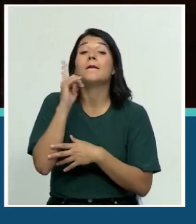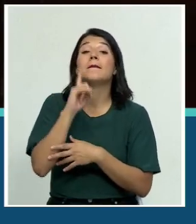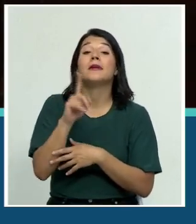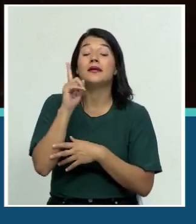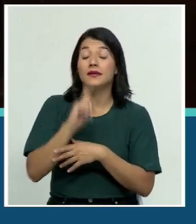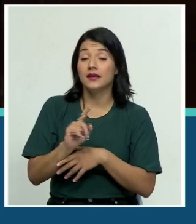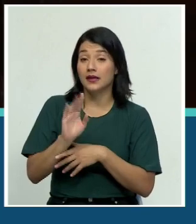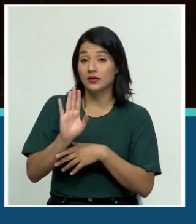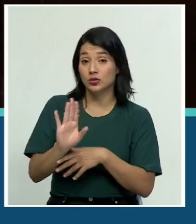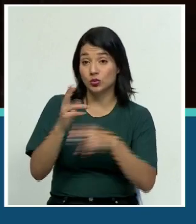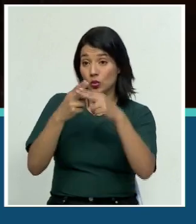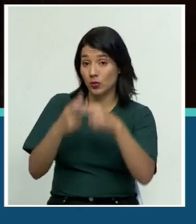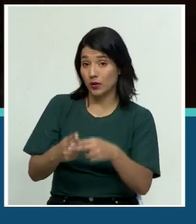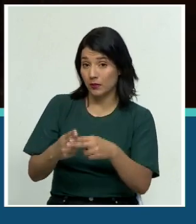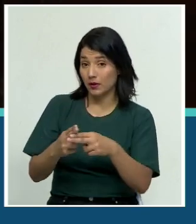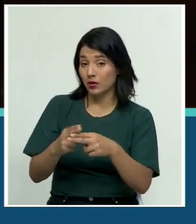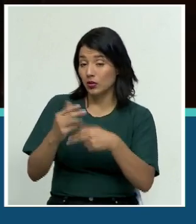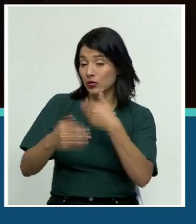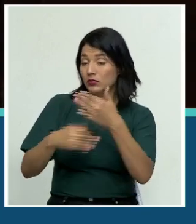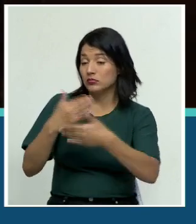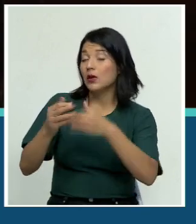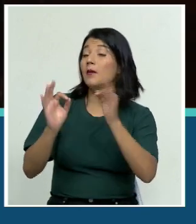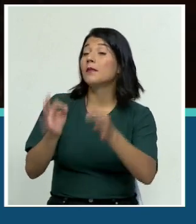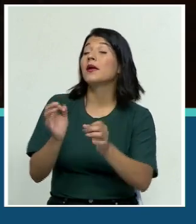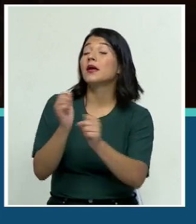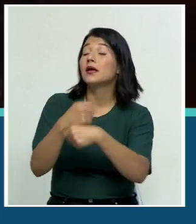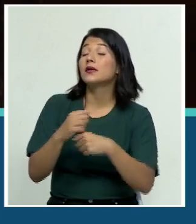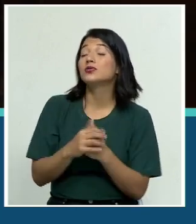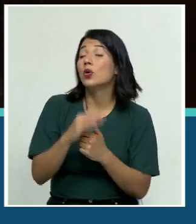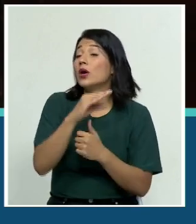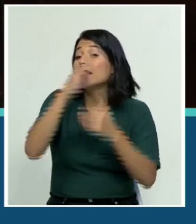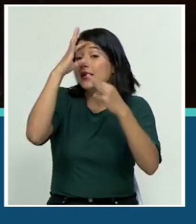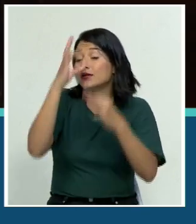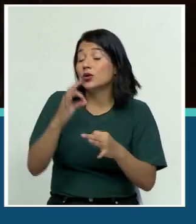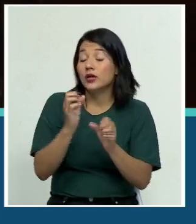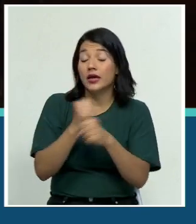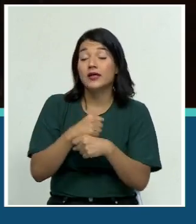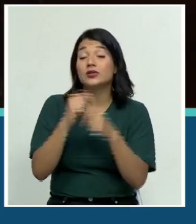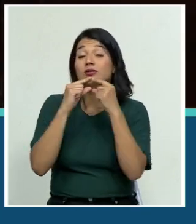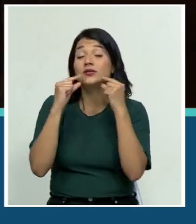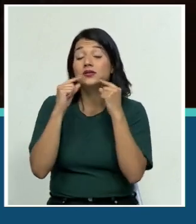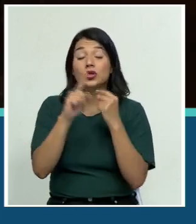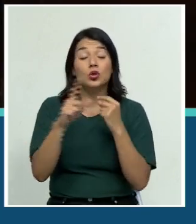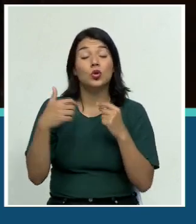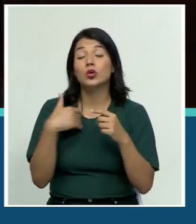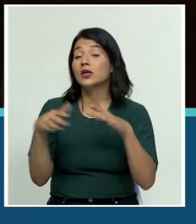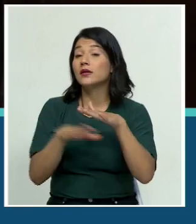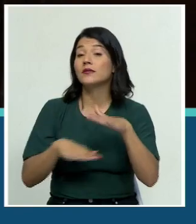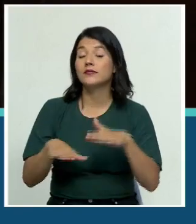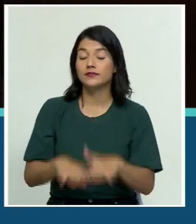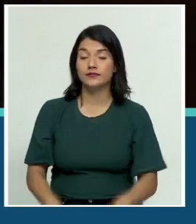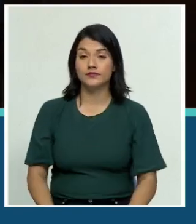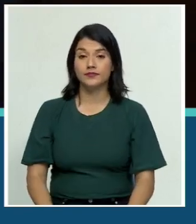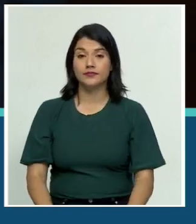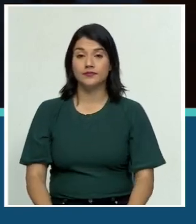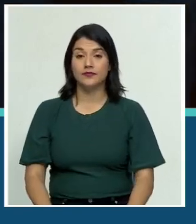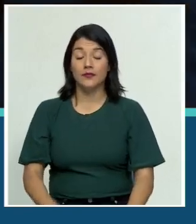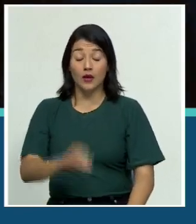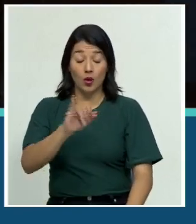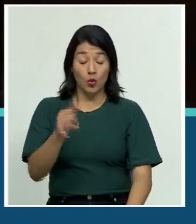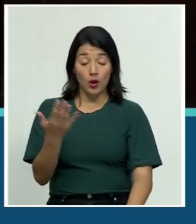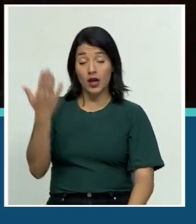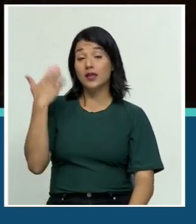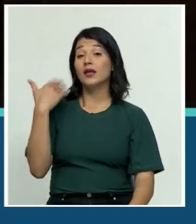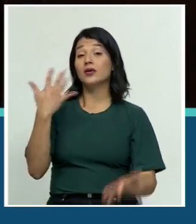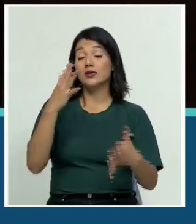nombramientos no fueran a derecho y que la acción tomada por el presidente Rodrigo Chávez no tiene sustento jurídico. El jueves anterior